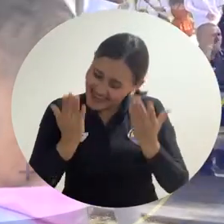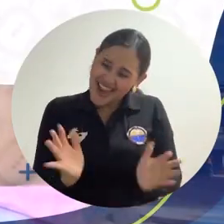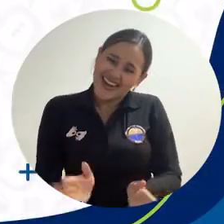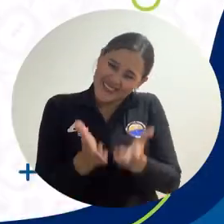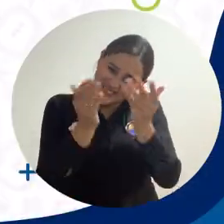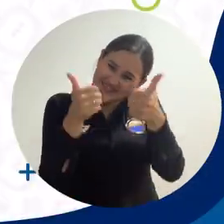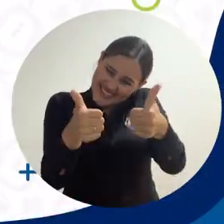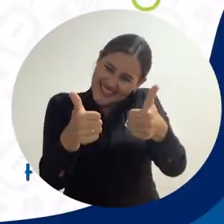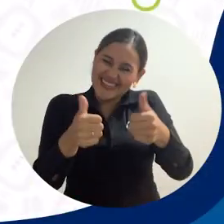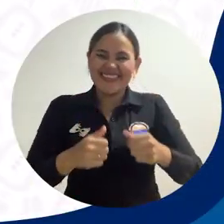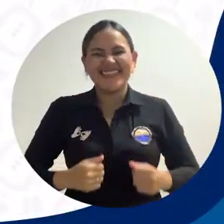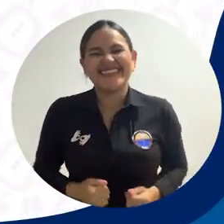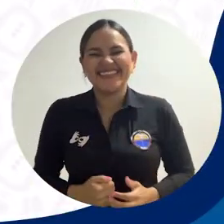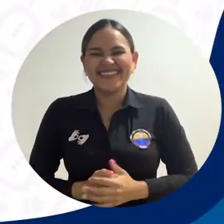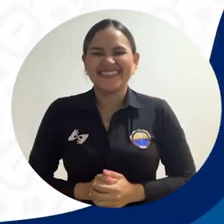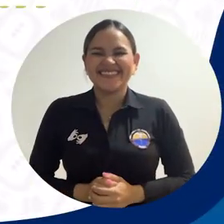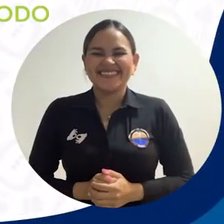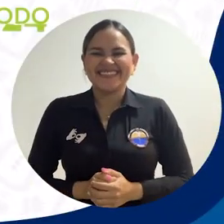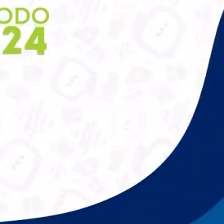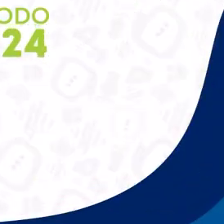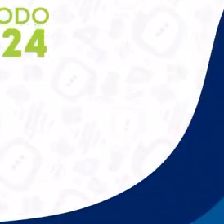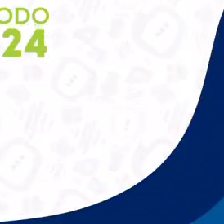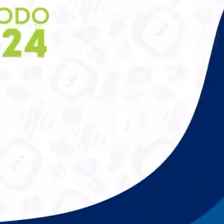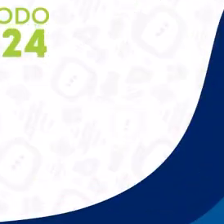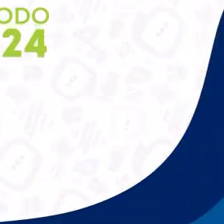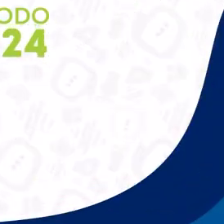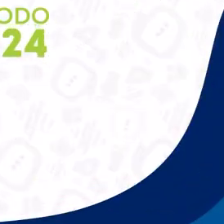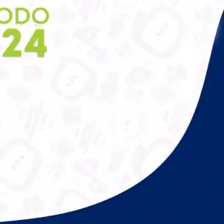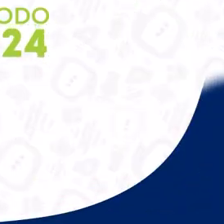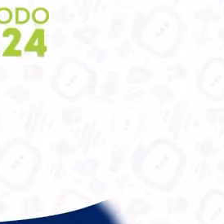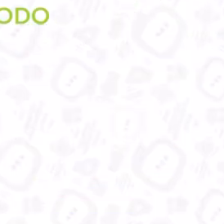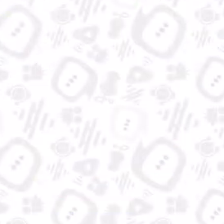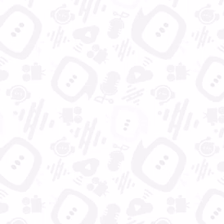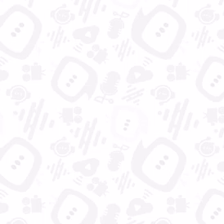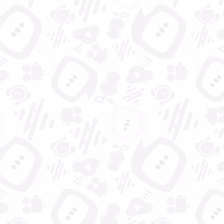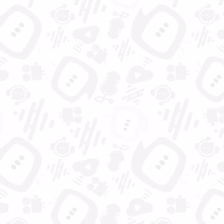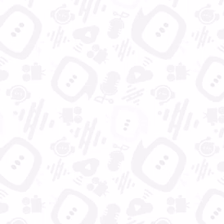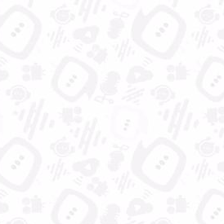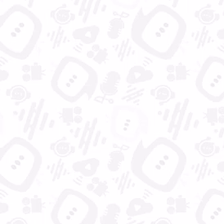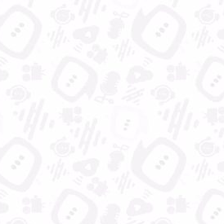primordial y que no se puede olvidar. Universidad del Magdalena, aún más incluyente e innovadora.